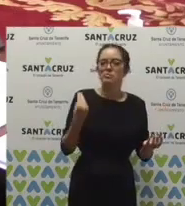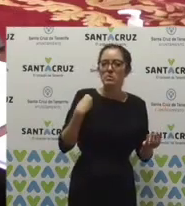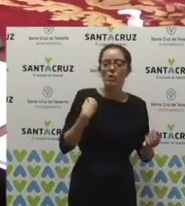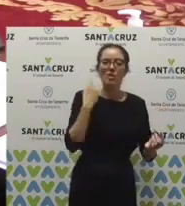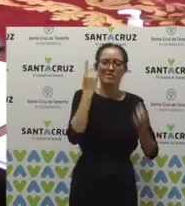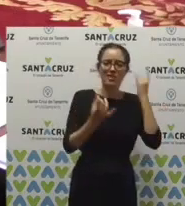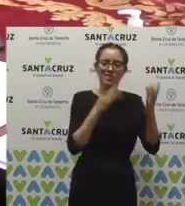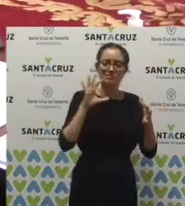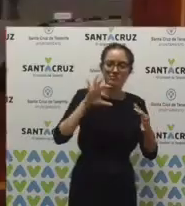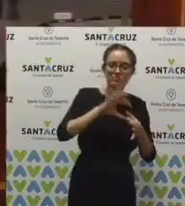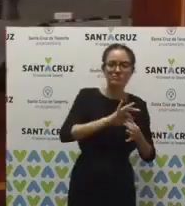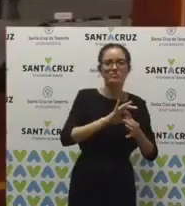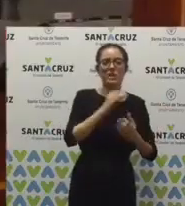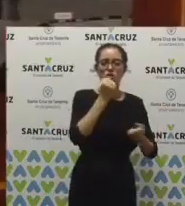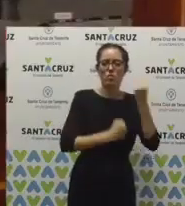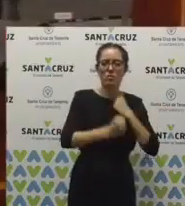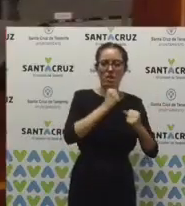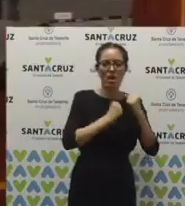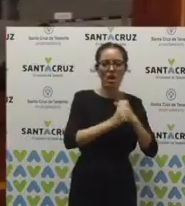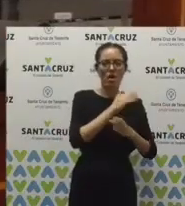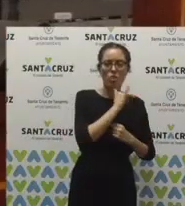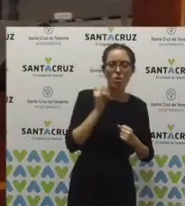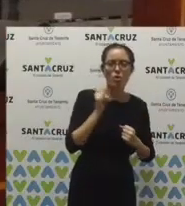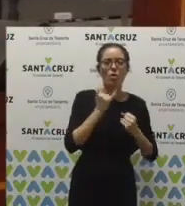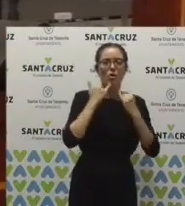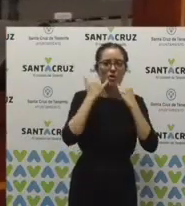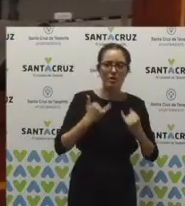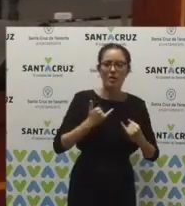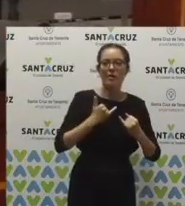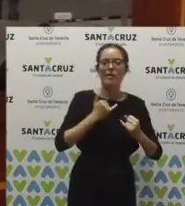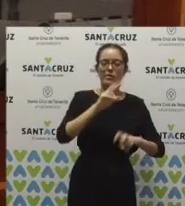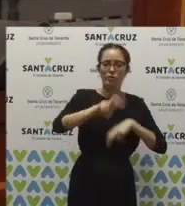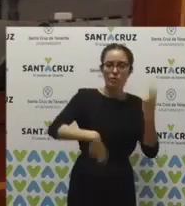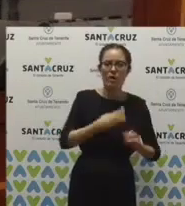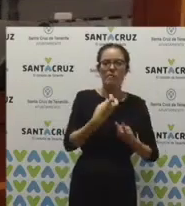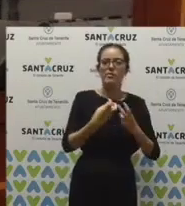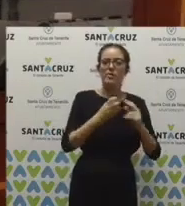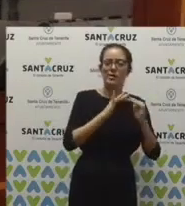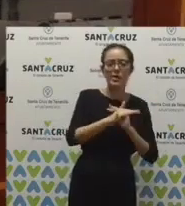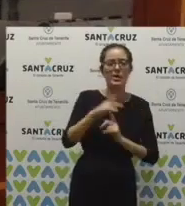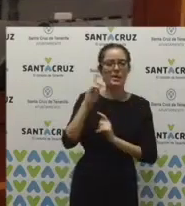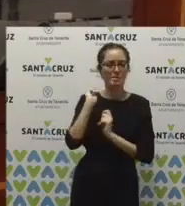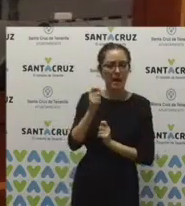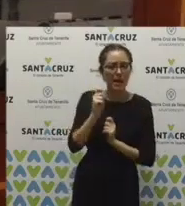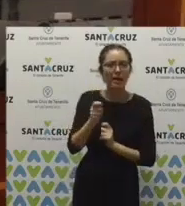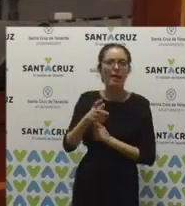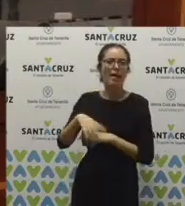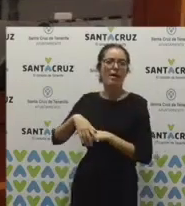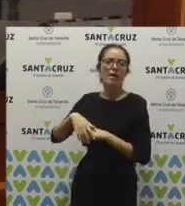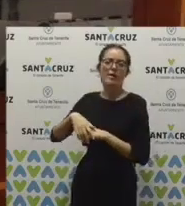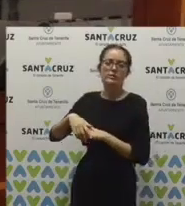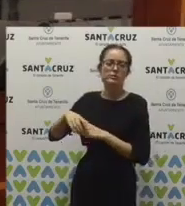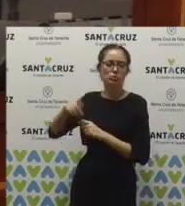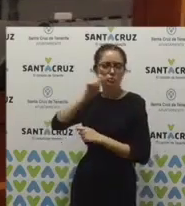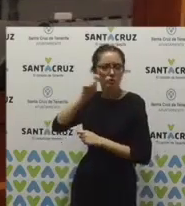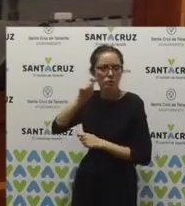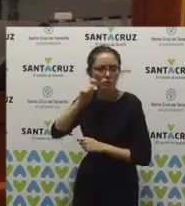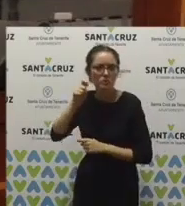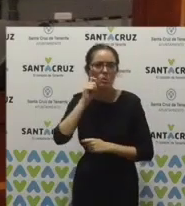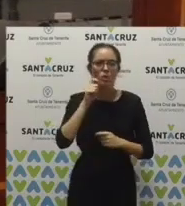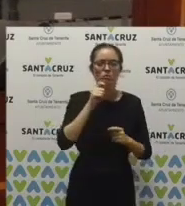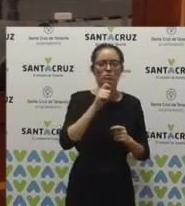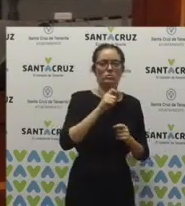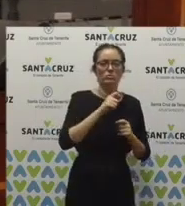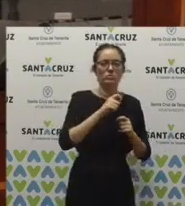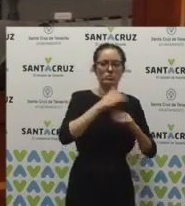la economía azul con las energías renovables en el medio marino con la pesca con la agricultura con el turismo con la biotecnología